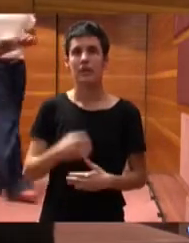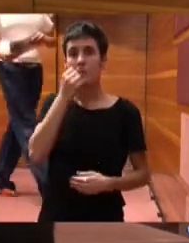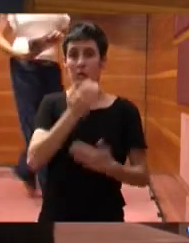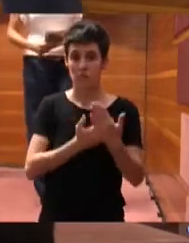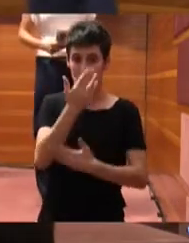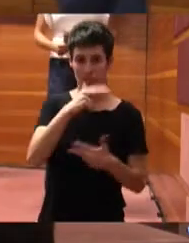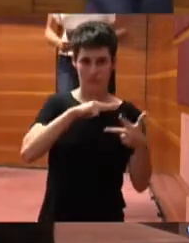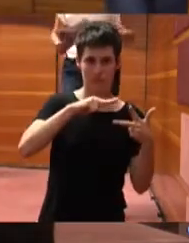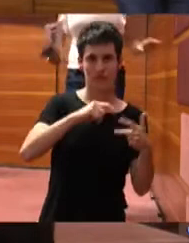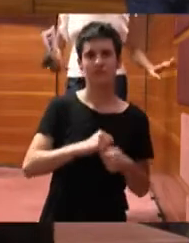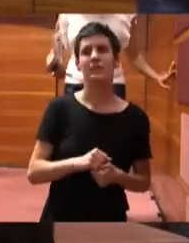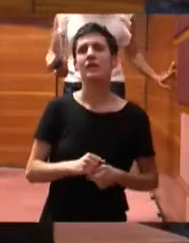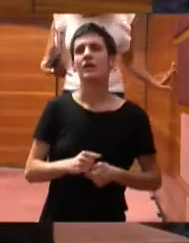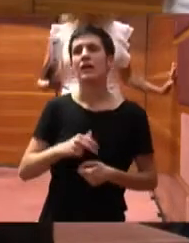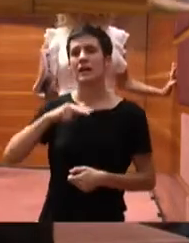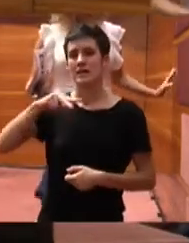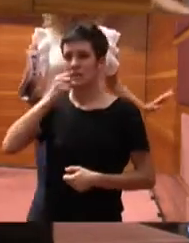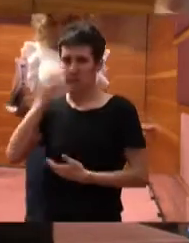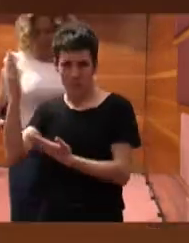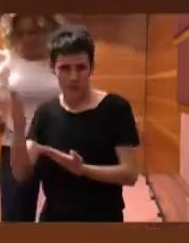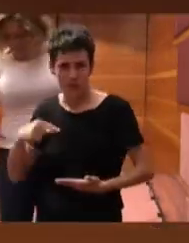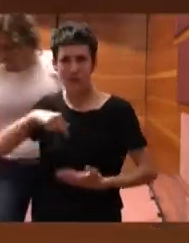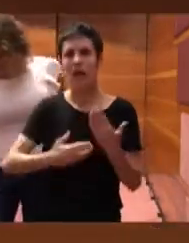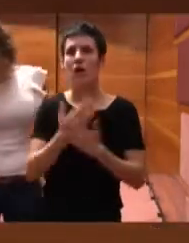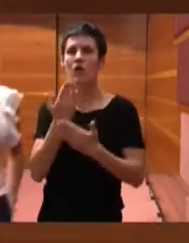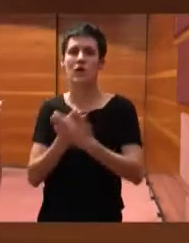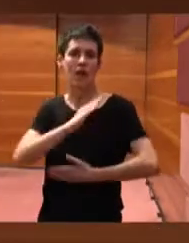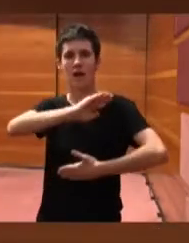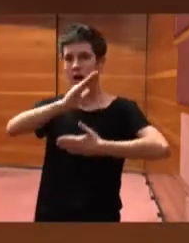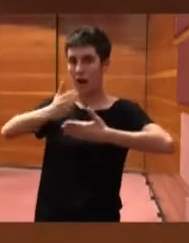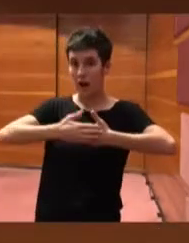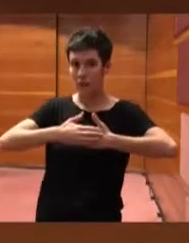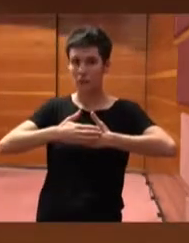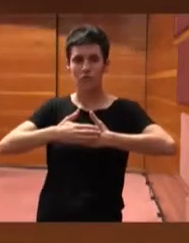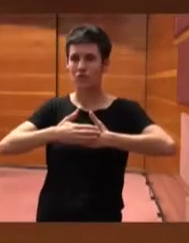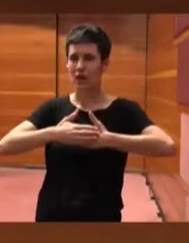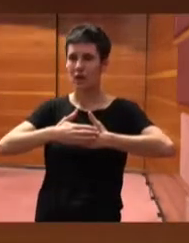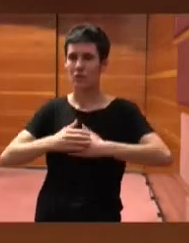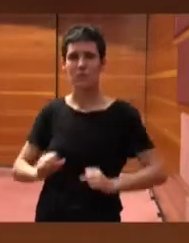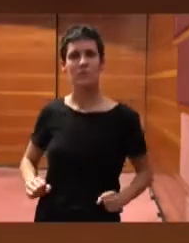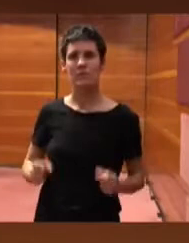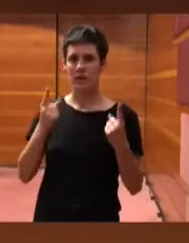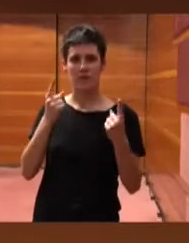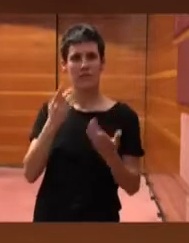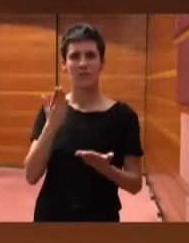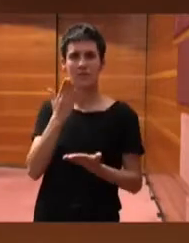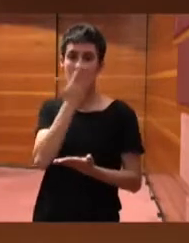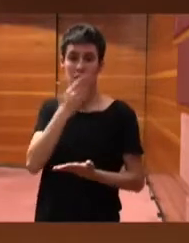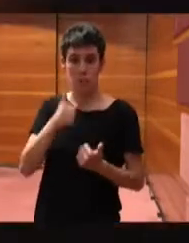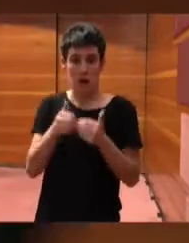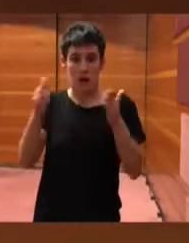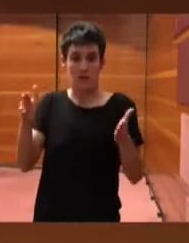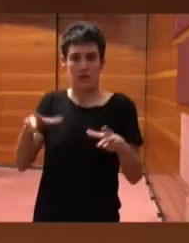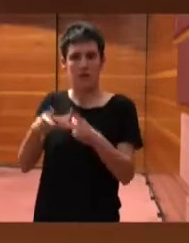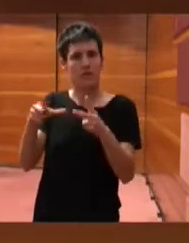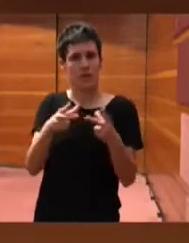Egunon, guztioi, bienvenidos, bienvenidas a esta jornada de clausura de la primera edición de la Escuela de la Ciudadanía.